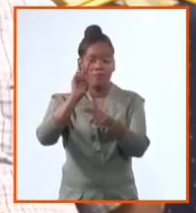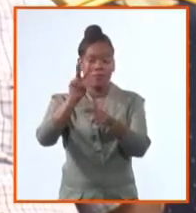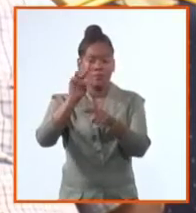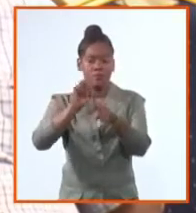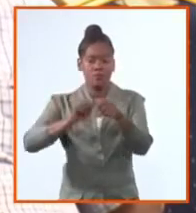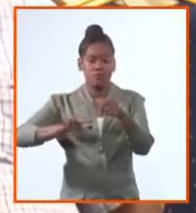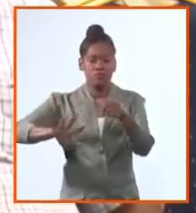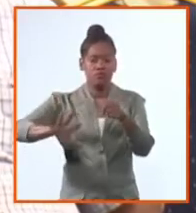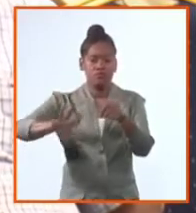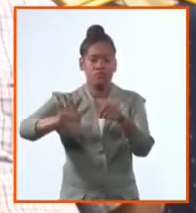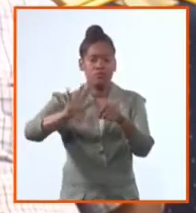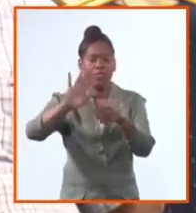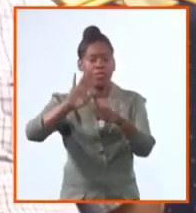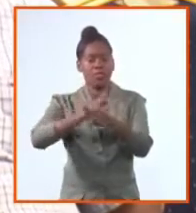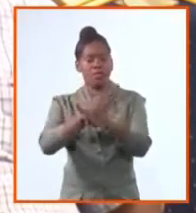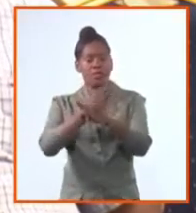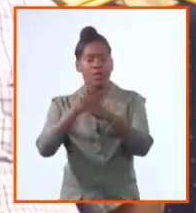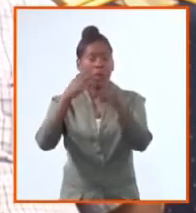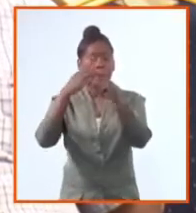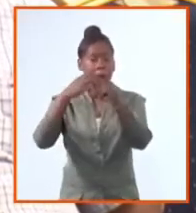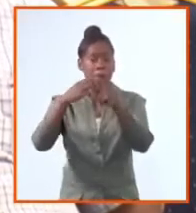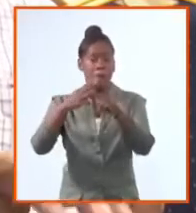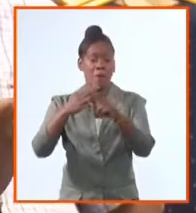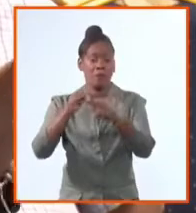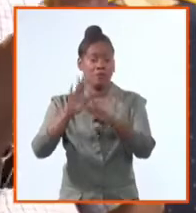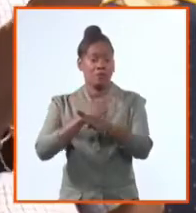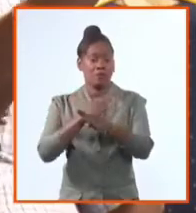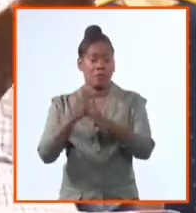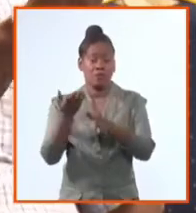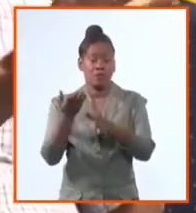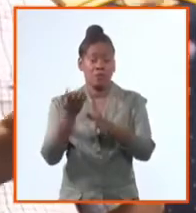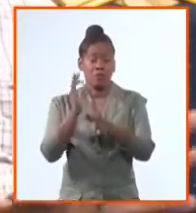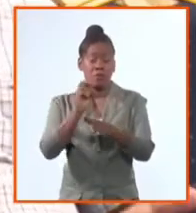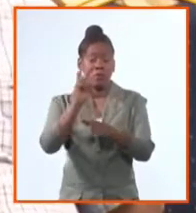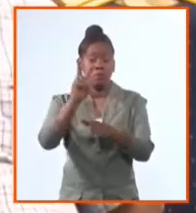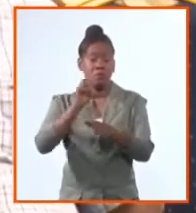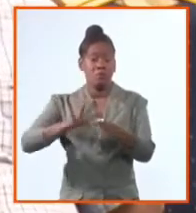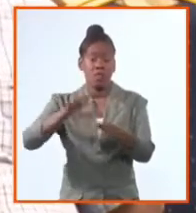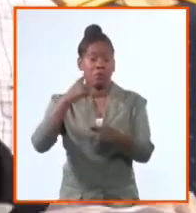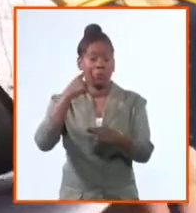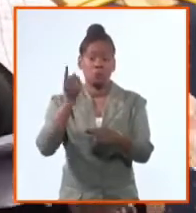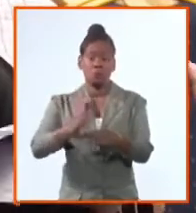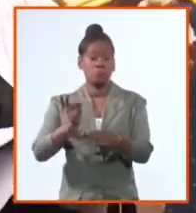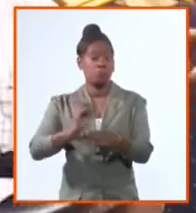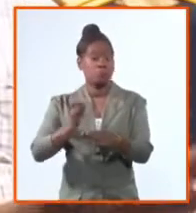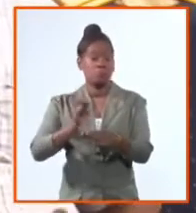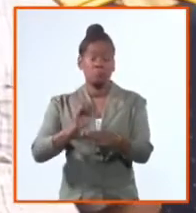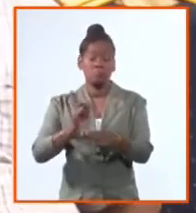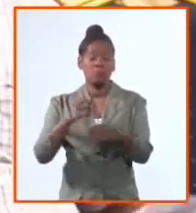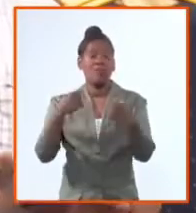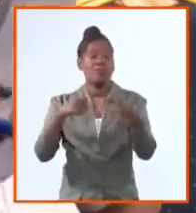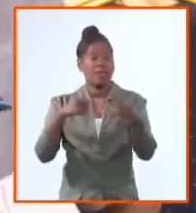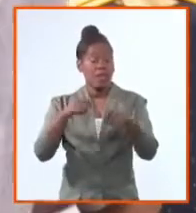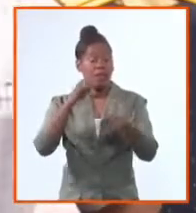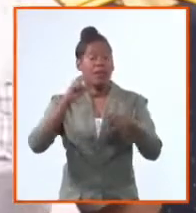decir que hablemos también de las ciencias que hacemos todos los días. Yo no sé si se le llaman ciencias de la